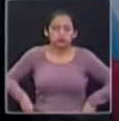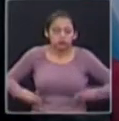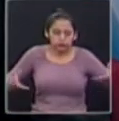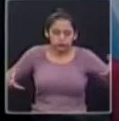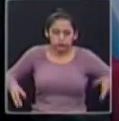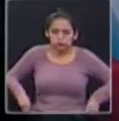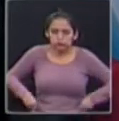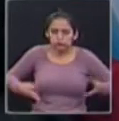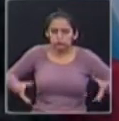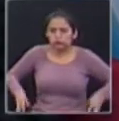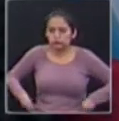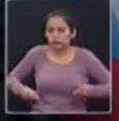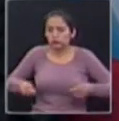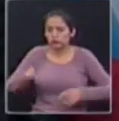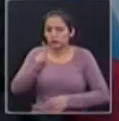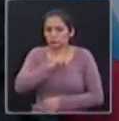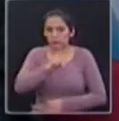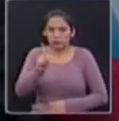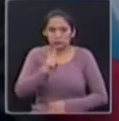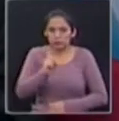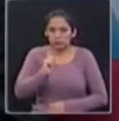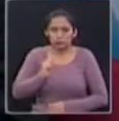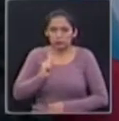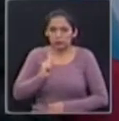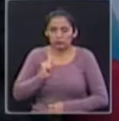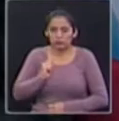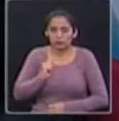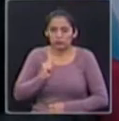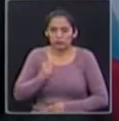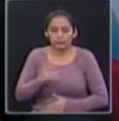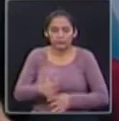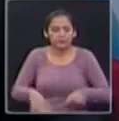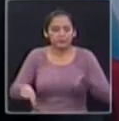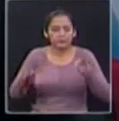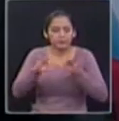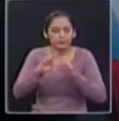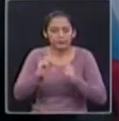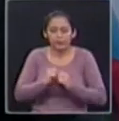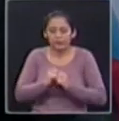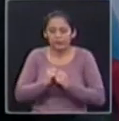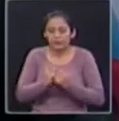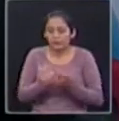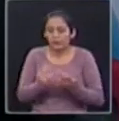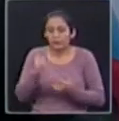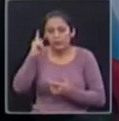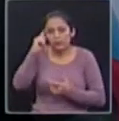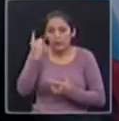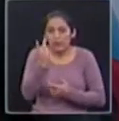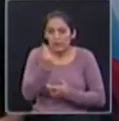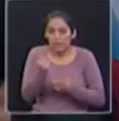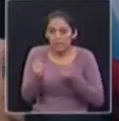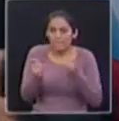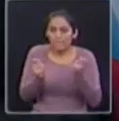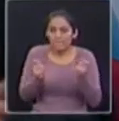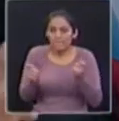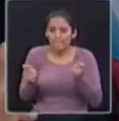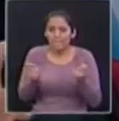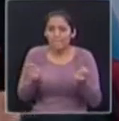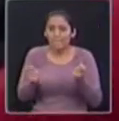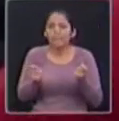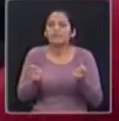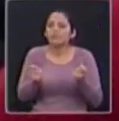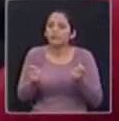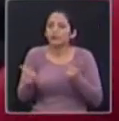población nuevamente a pedirle más esfuerzos más sacrificios para seguir financiando un gasto público desmedido porque ya lo vemos en diez años de historia